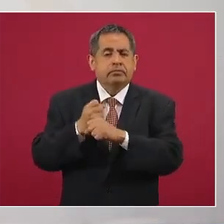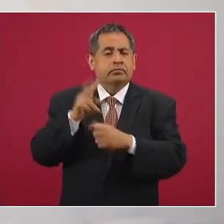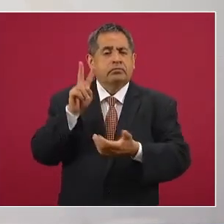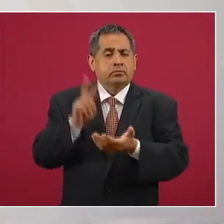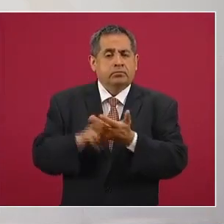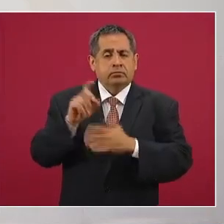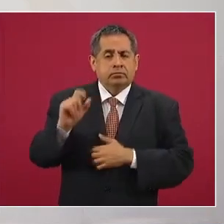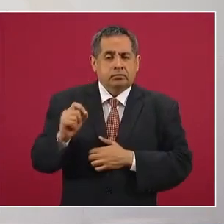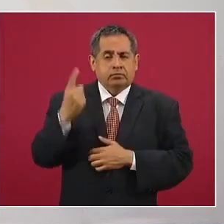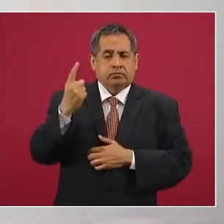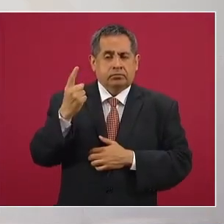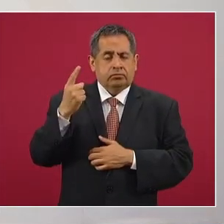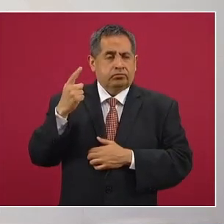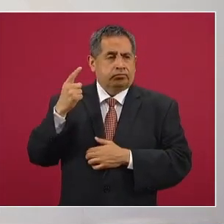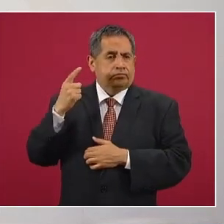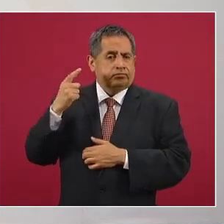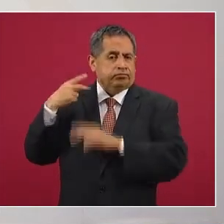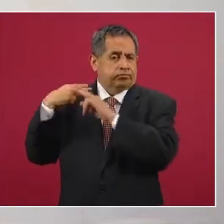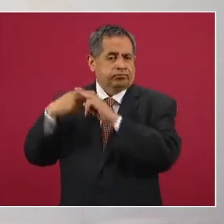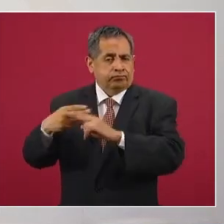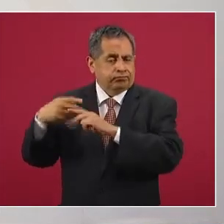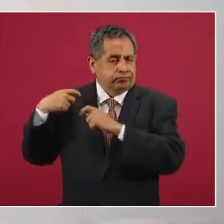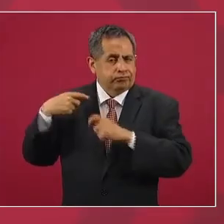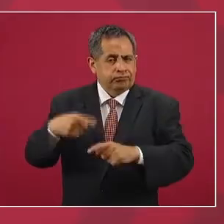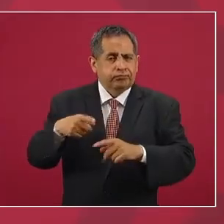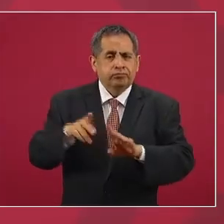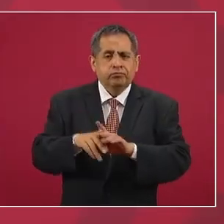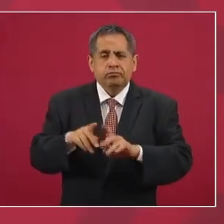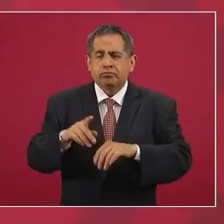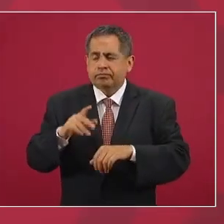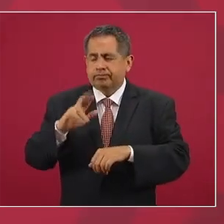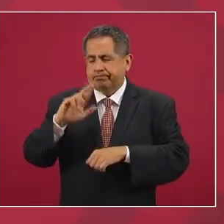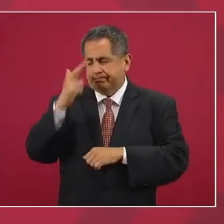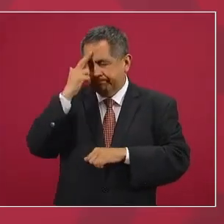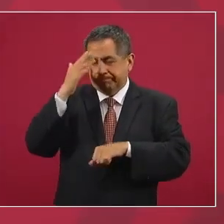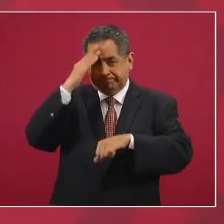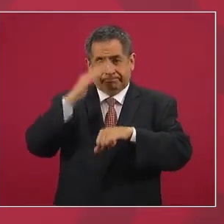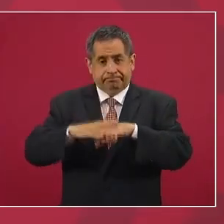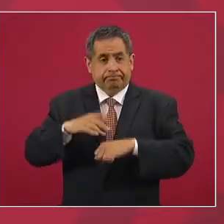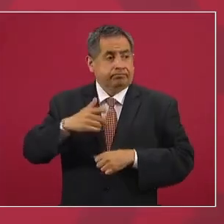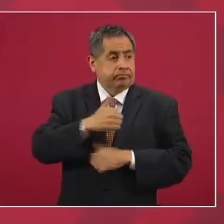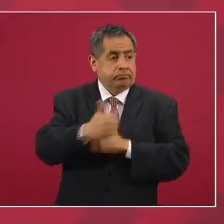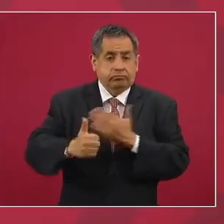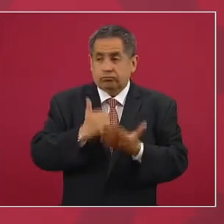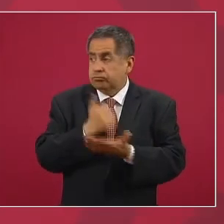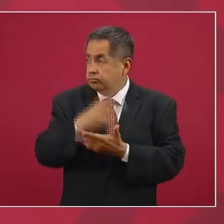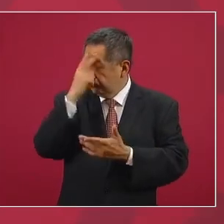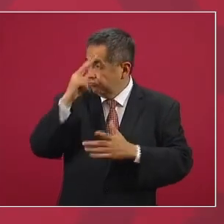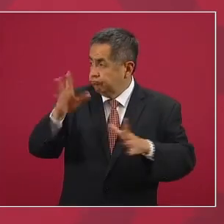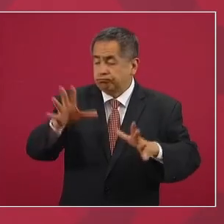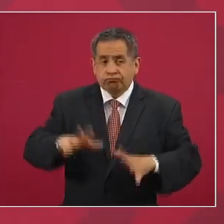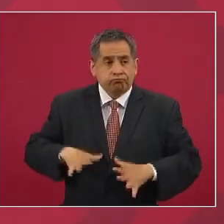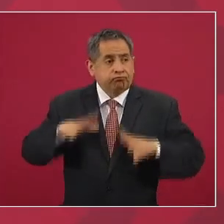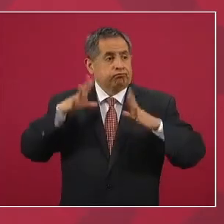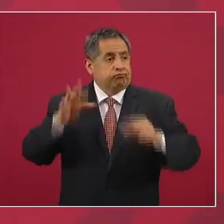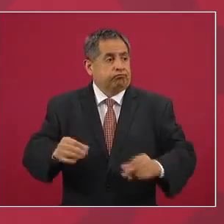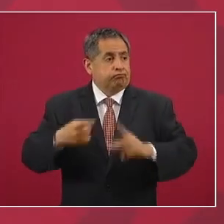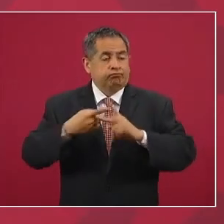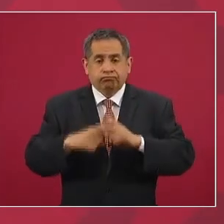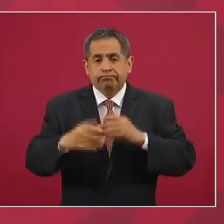2021, la conmemoración de la fundación de la Ciudad de México,